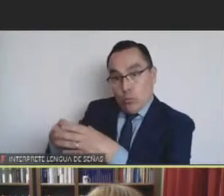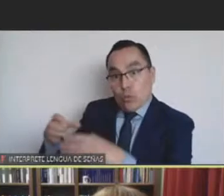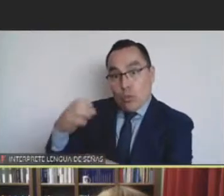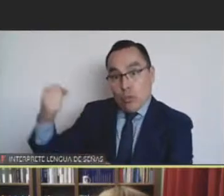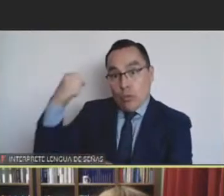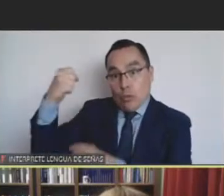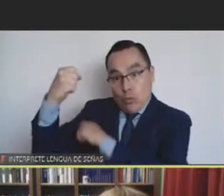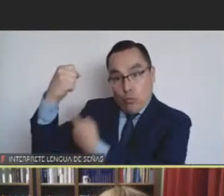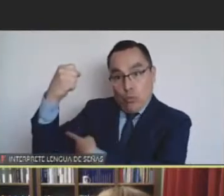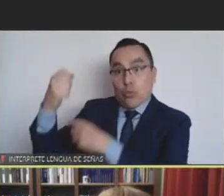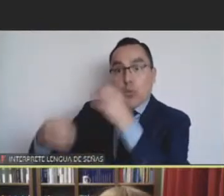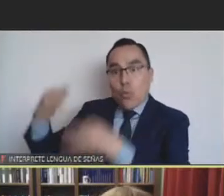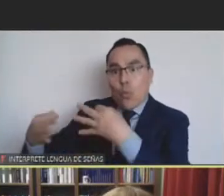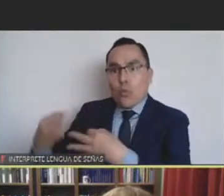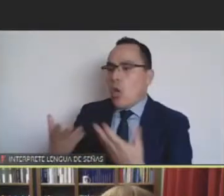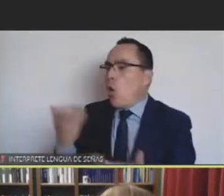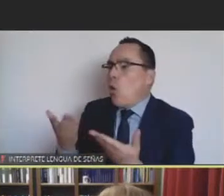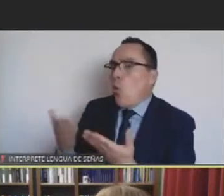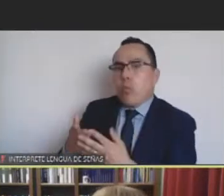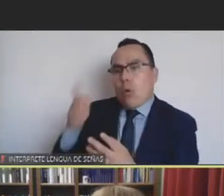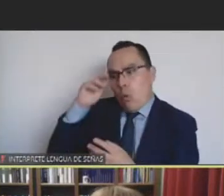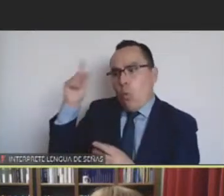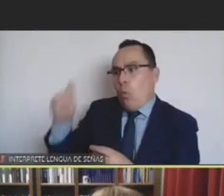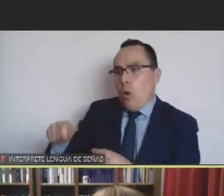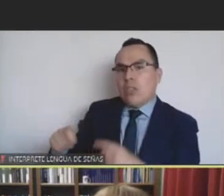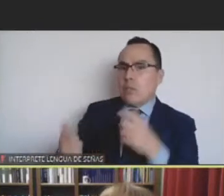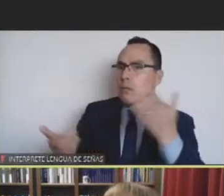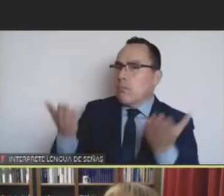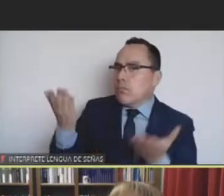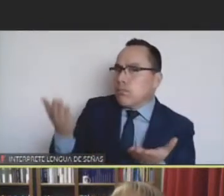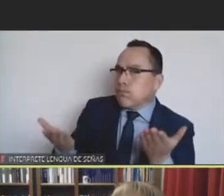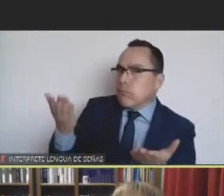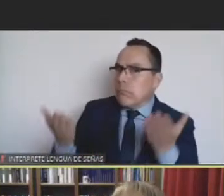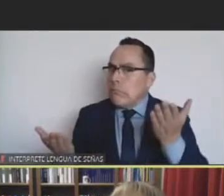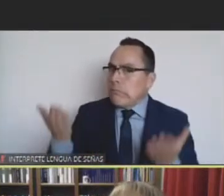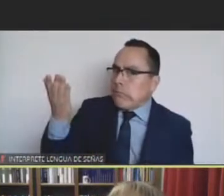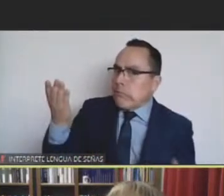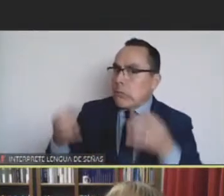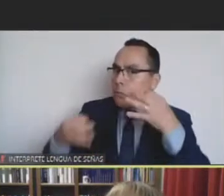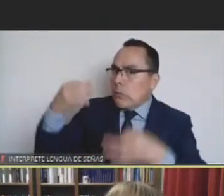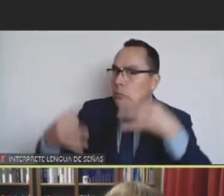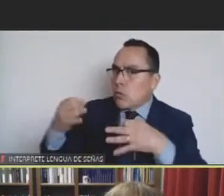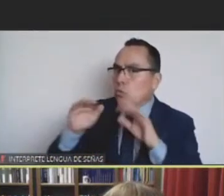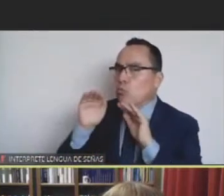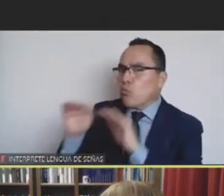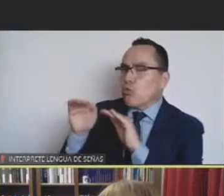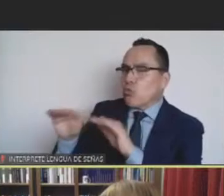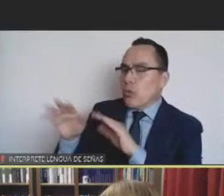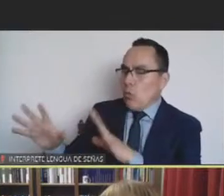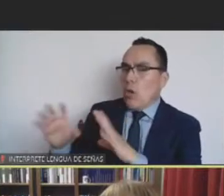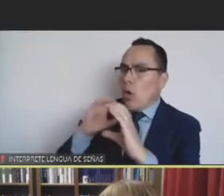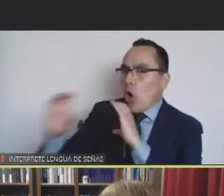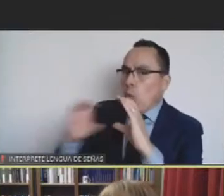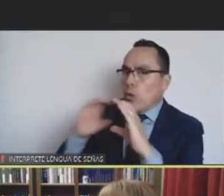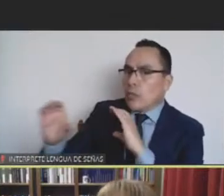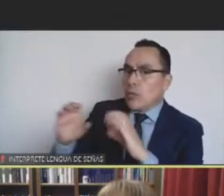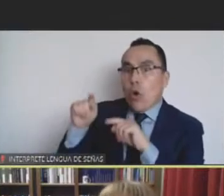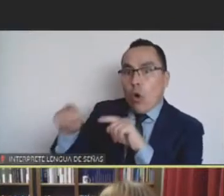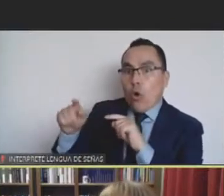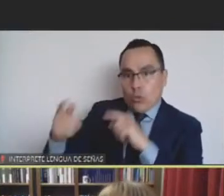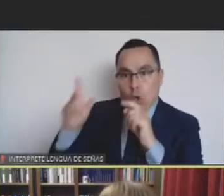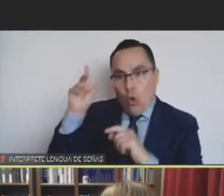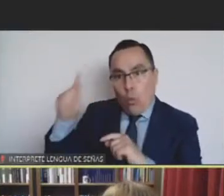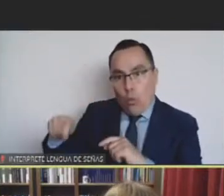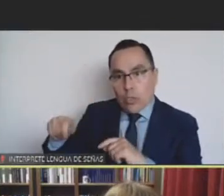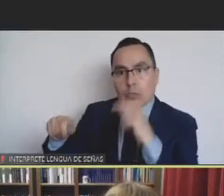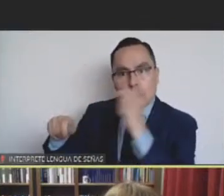cómo resuelven los jueces, de qué modo, si son imparciales, que exista oralidad, confianza, comunicación con los jueces, cómo se